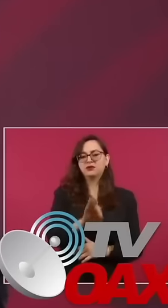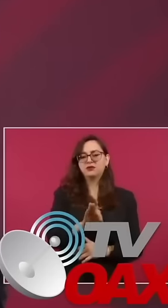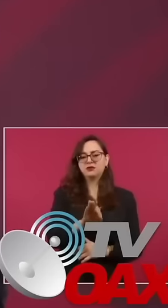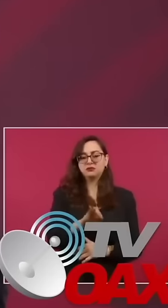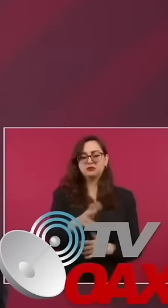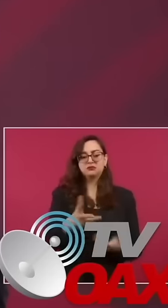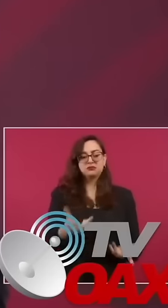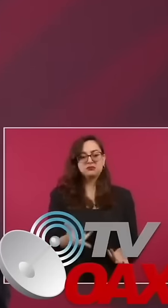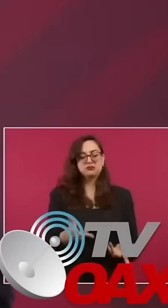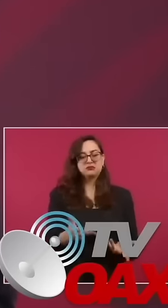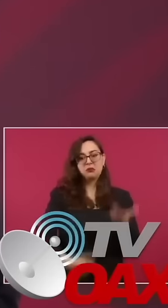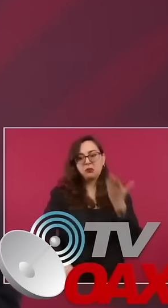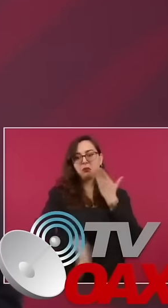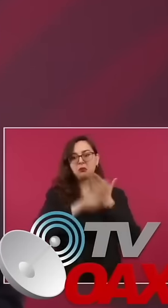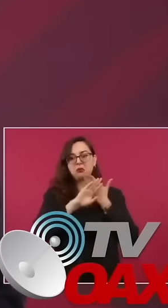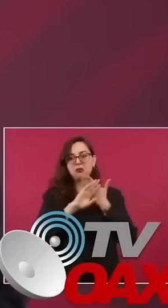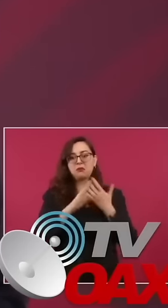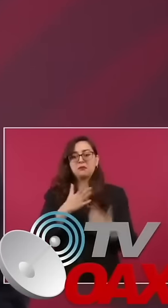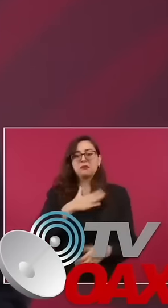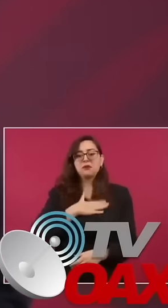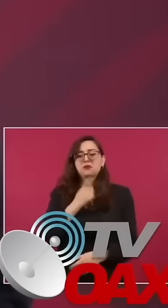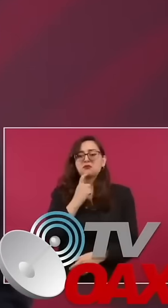los muñequitos